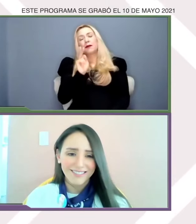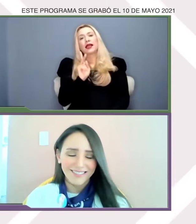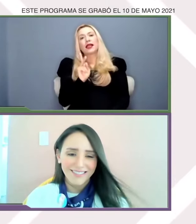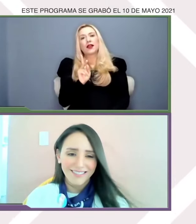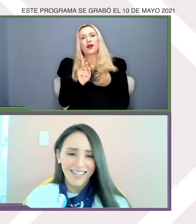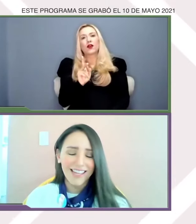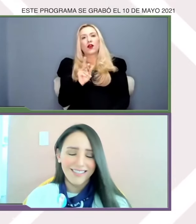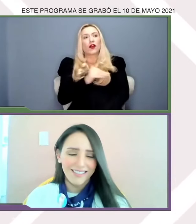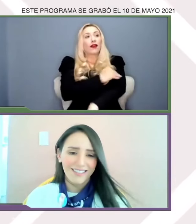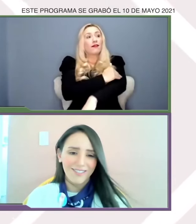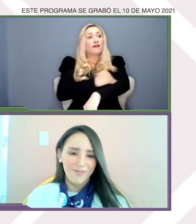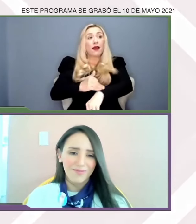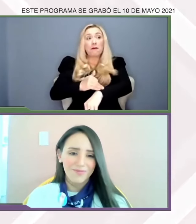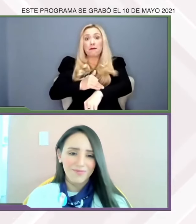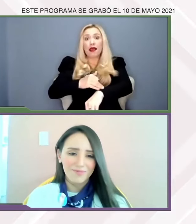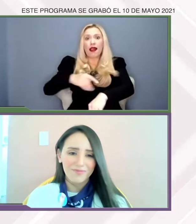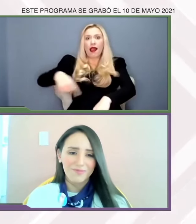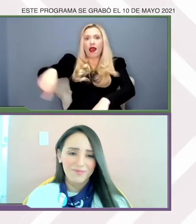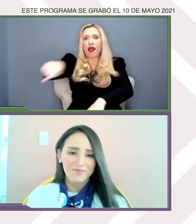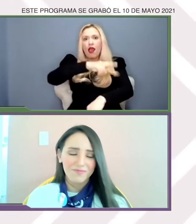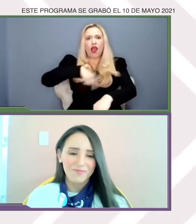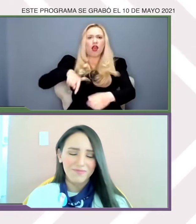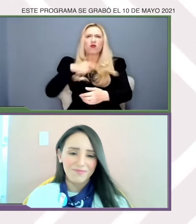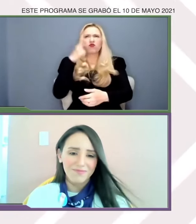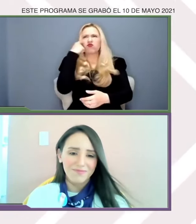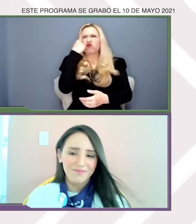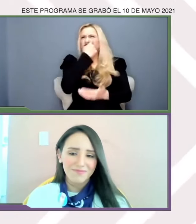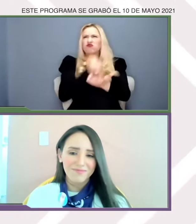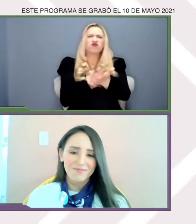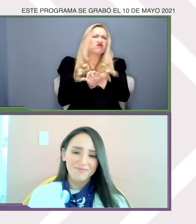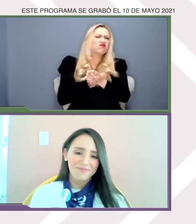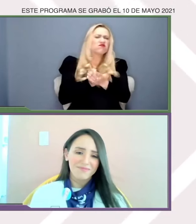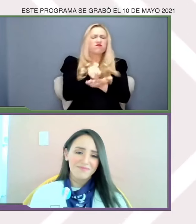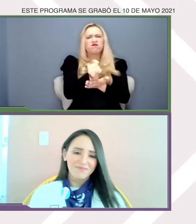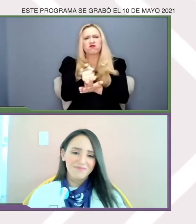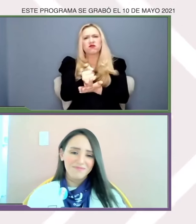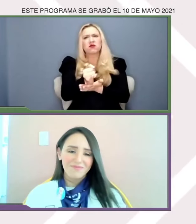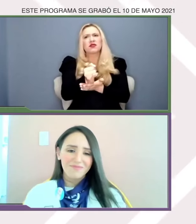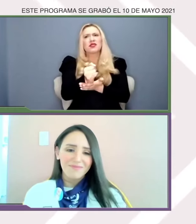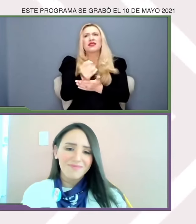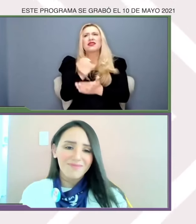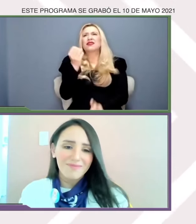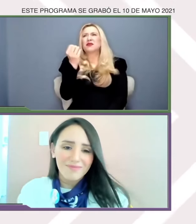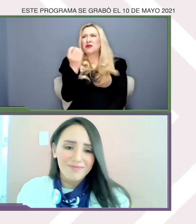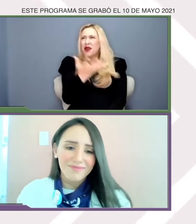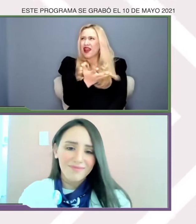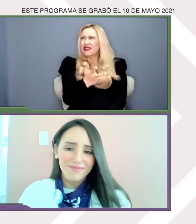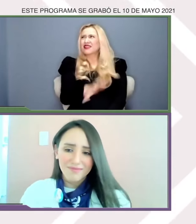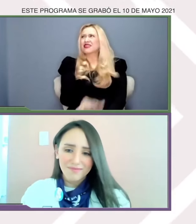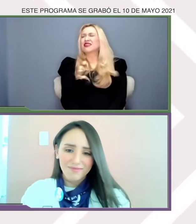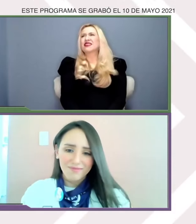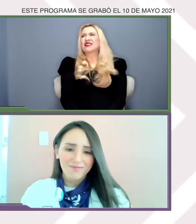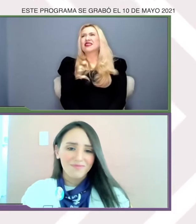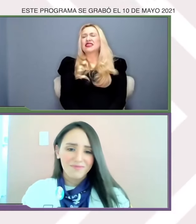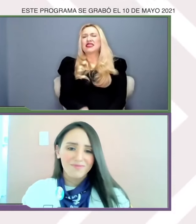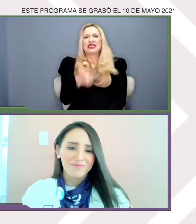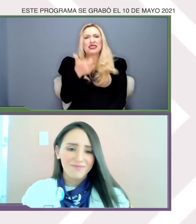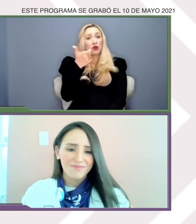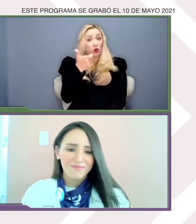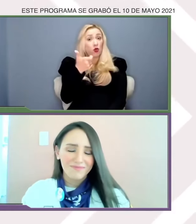esas familias que decidieron, a pesar de los costos que